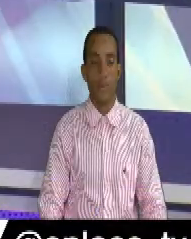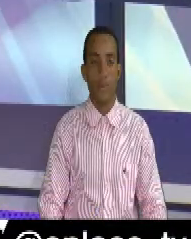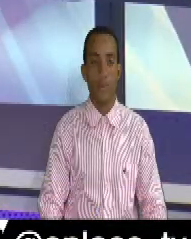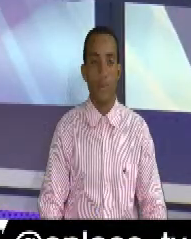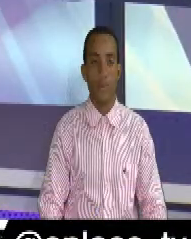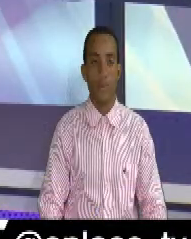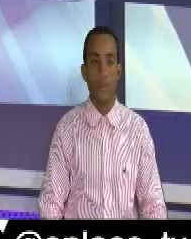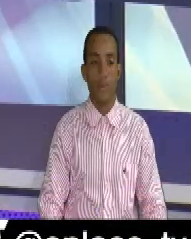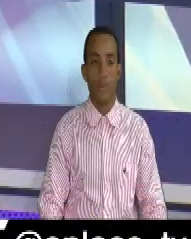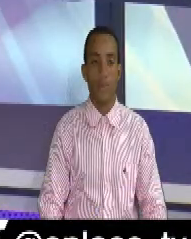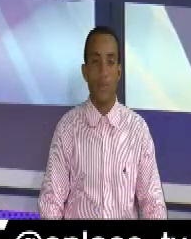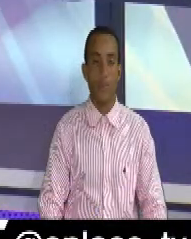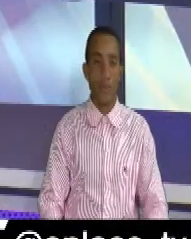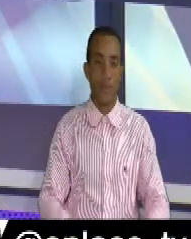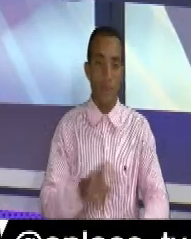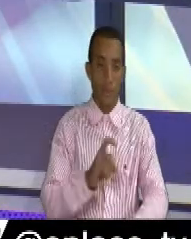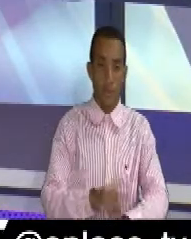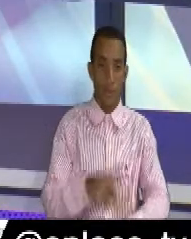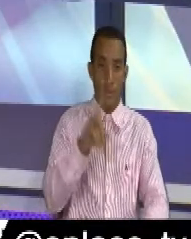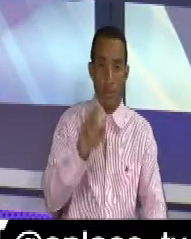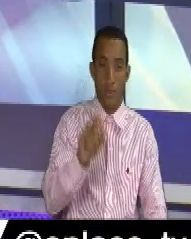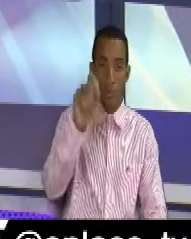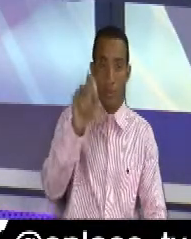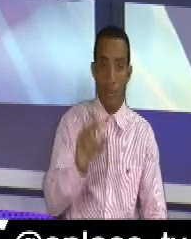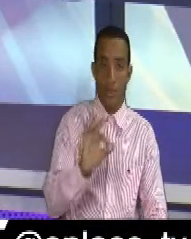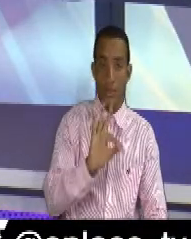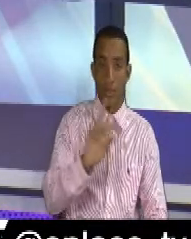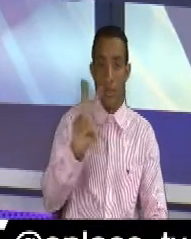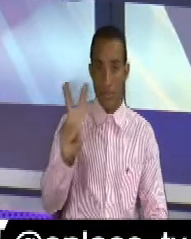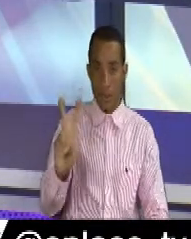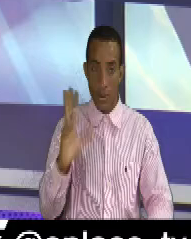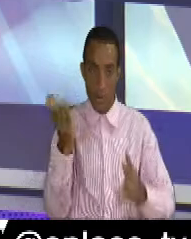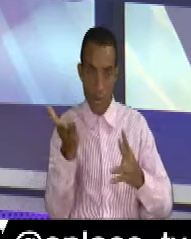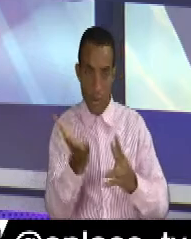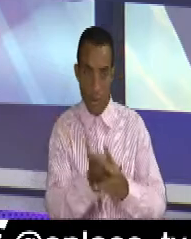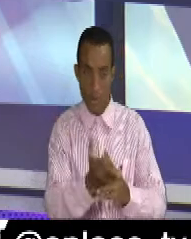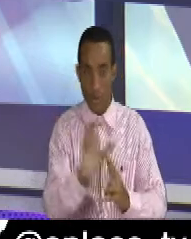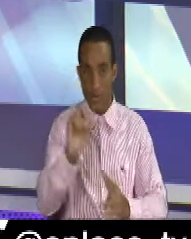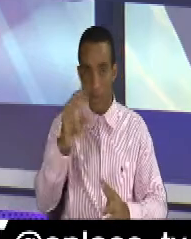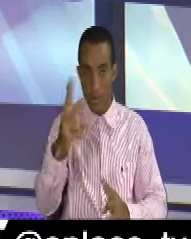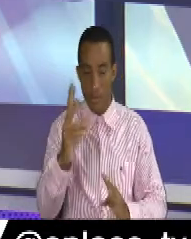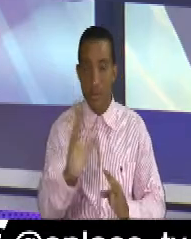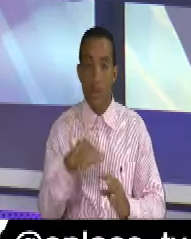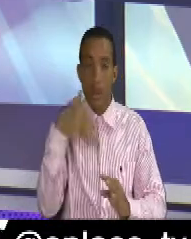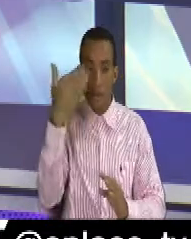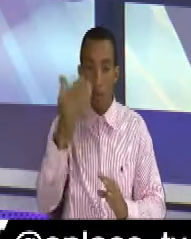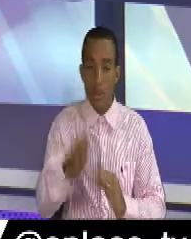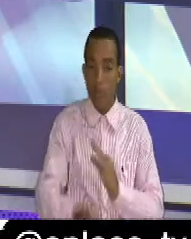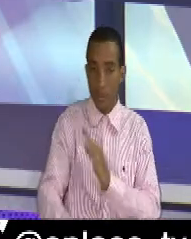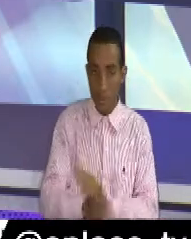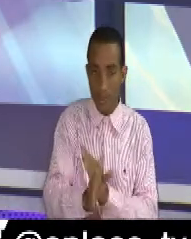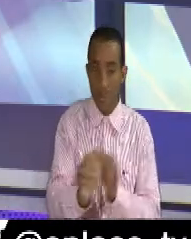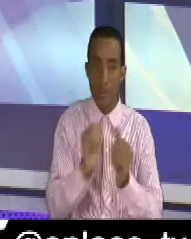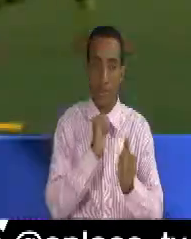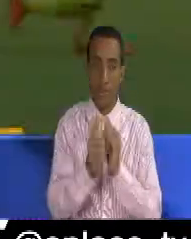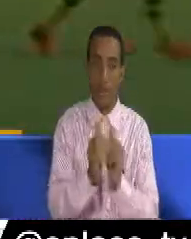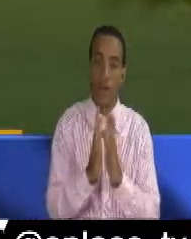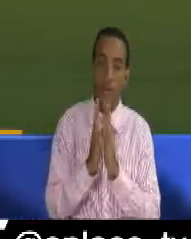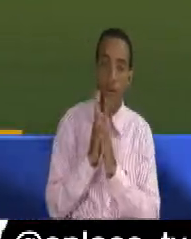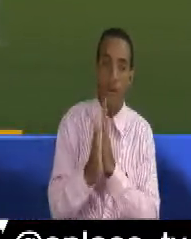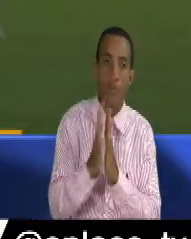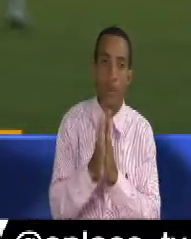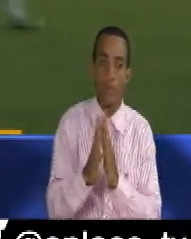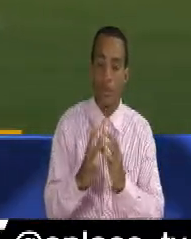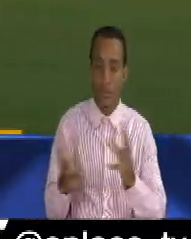A las 6:32 de la tarde hacemos una segunda pausa en Enlace Noticias. Al regresar en deportes, espera información sobre el equipo